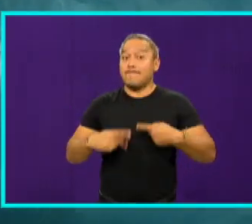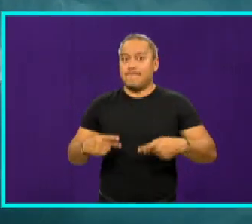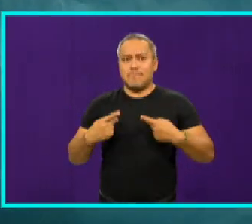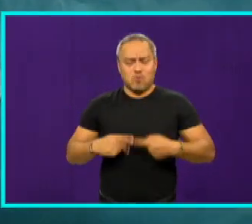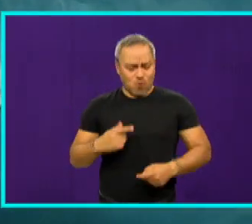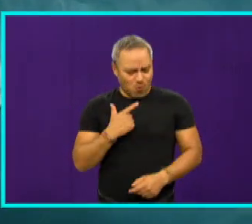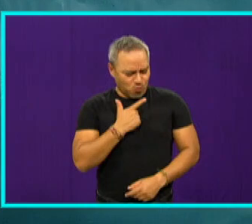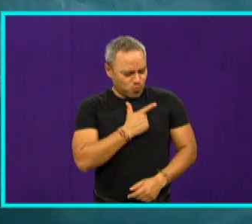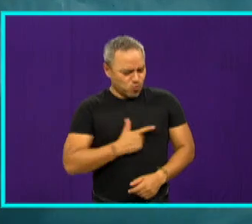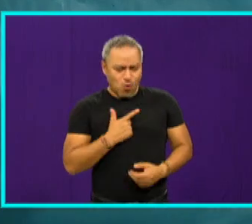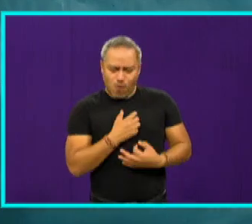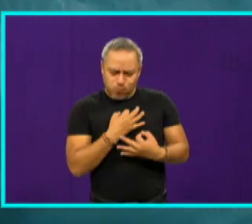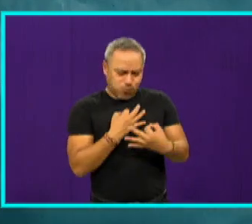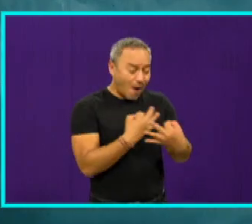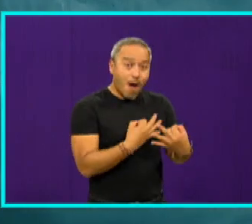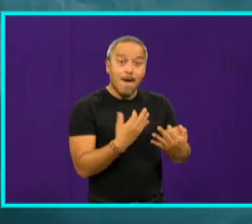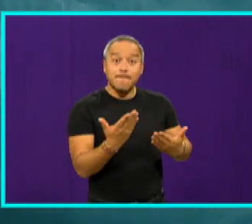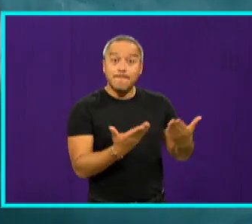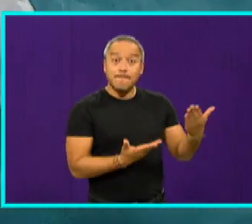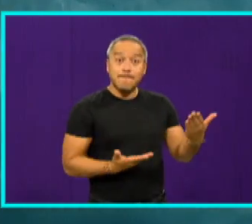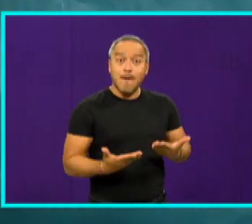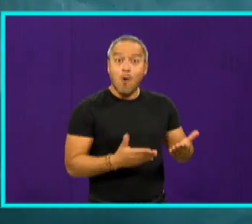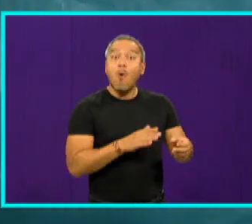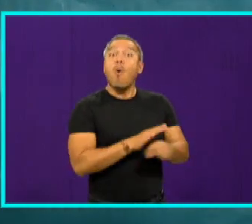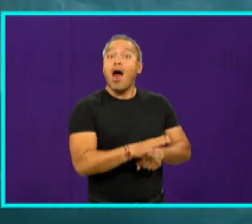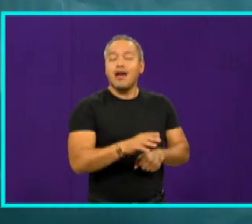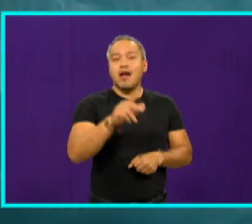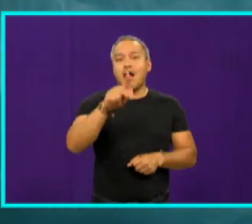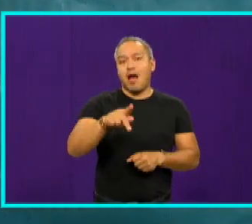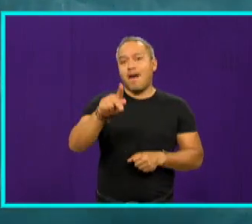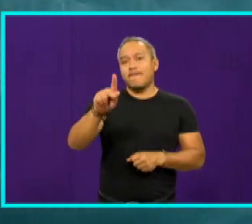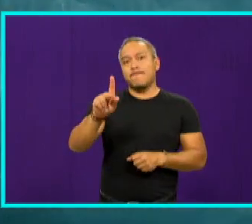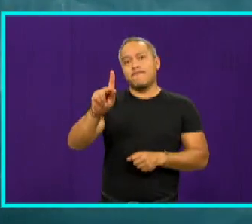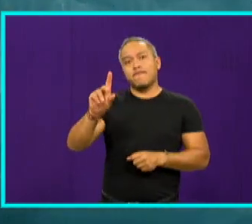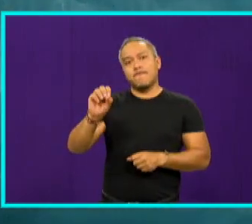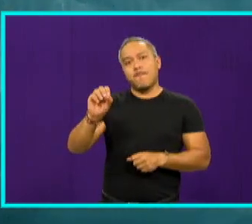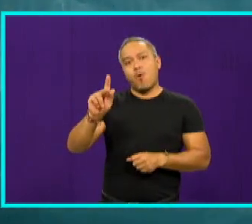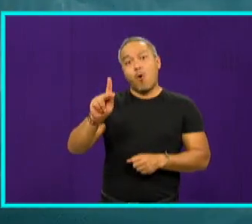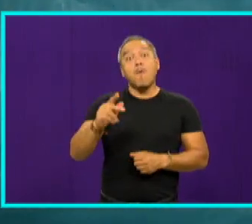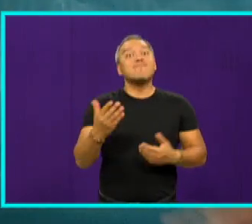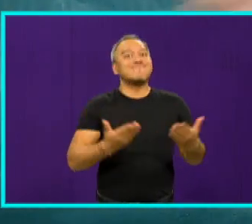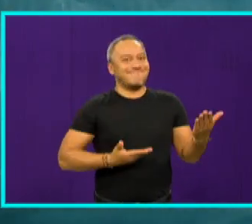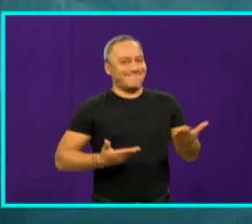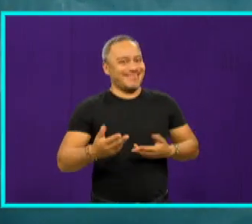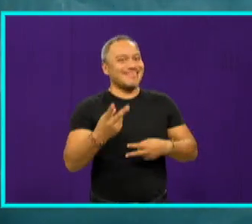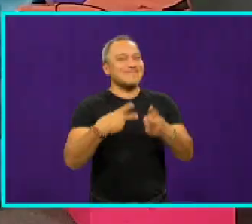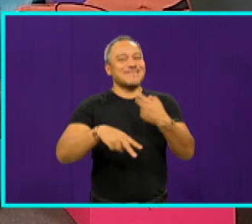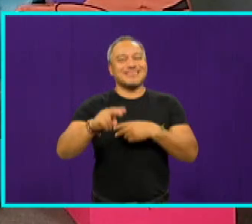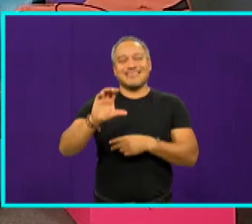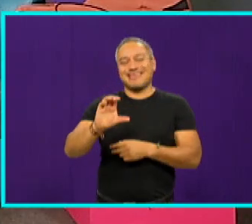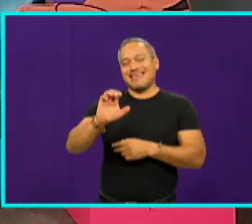danza urbana, del K-pop, está con nosotros el ballet Eclipse.